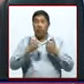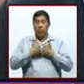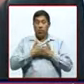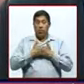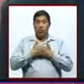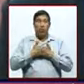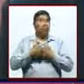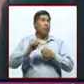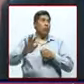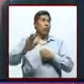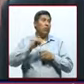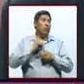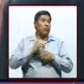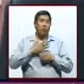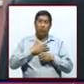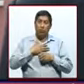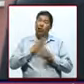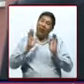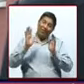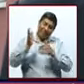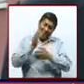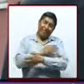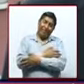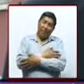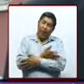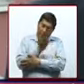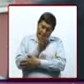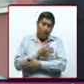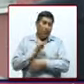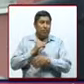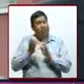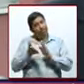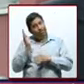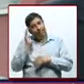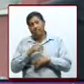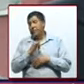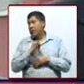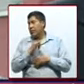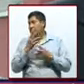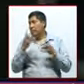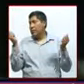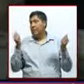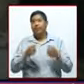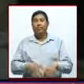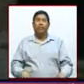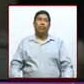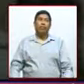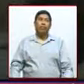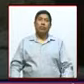enamorada. Entonces lo dejó el auto y en ese momento desapareció.